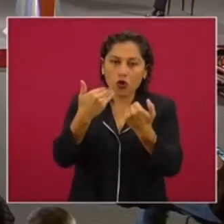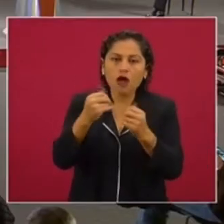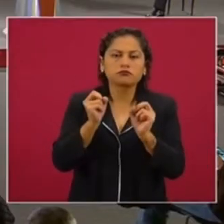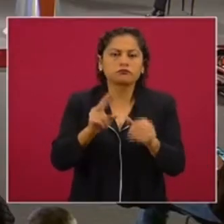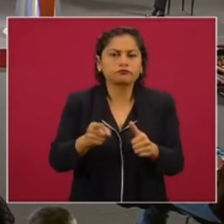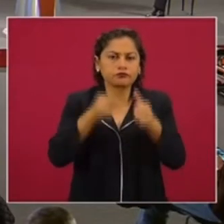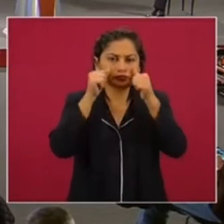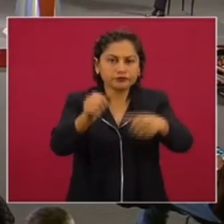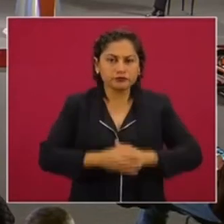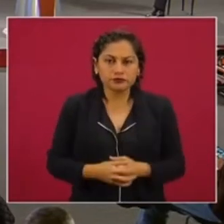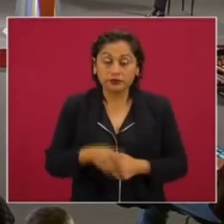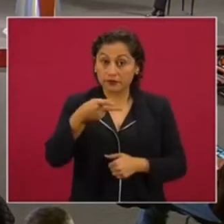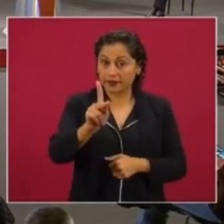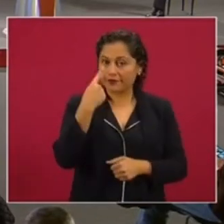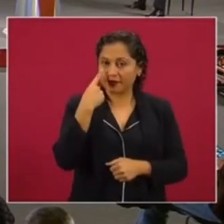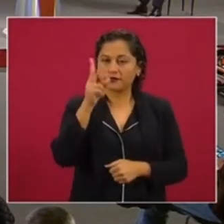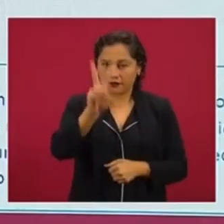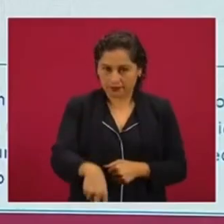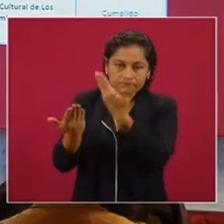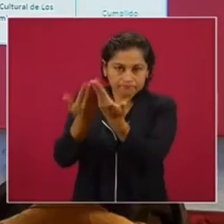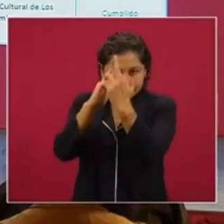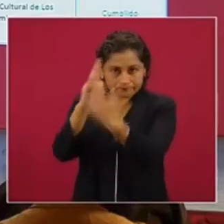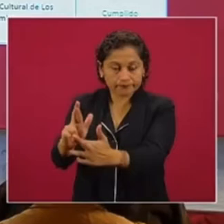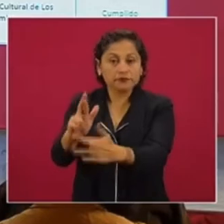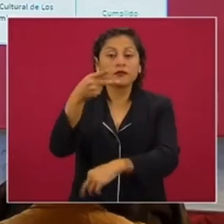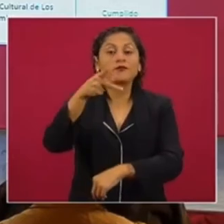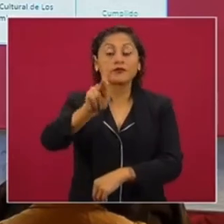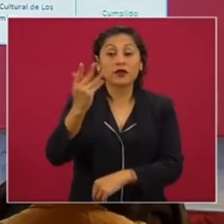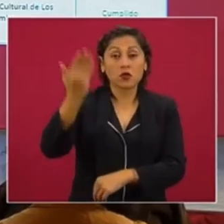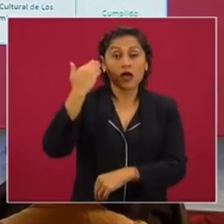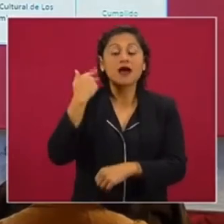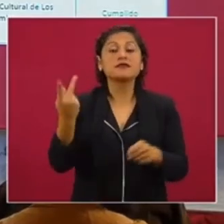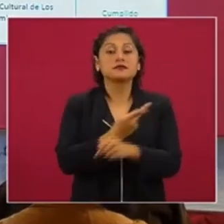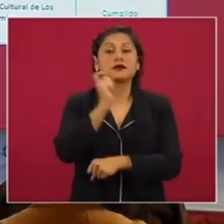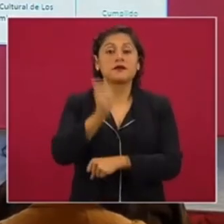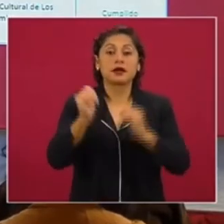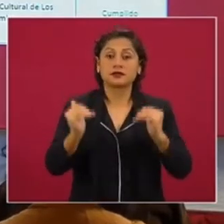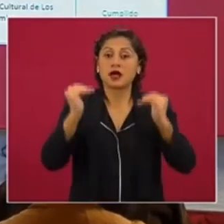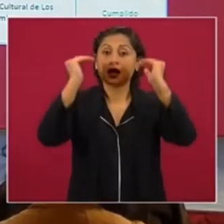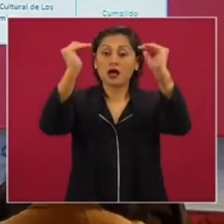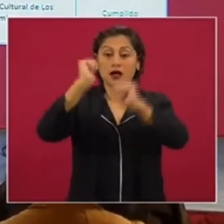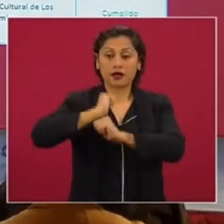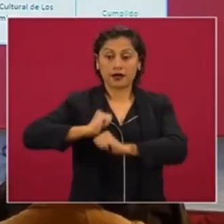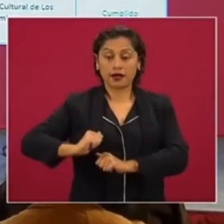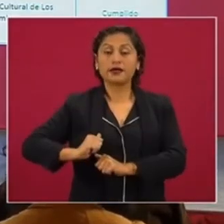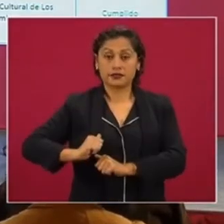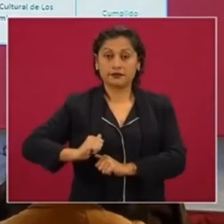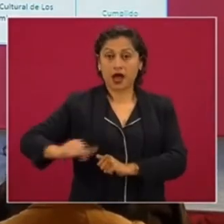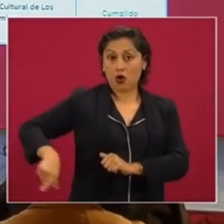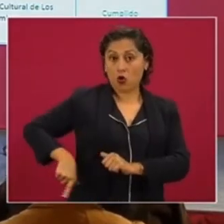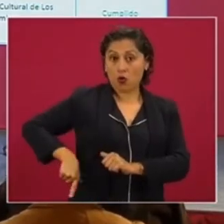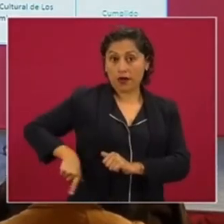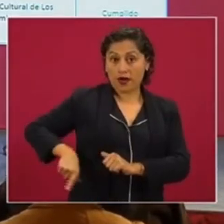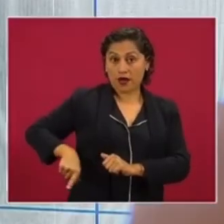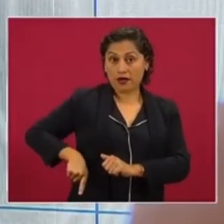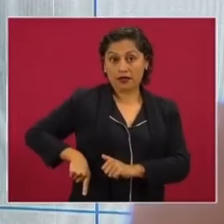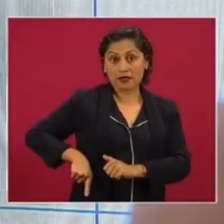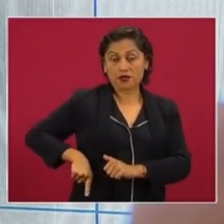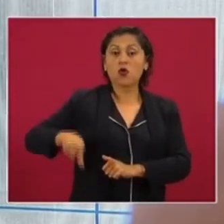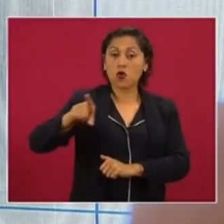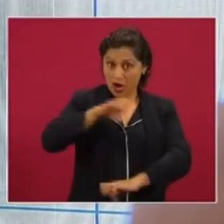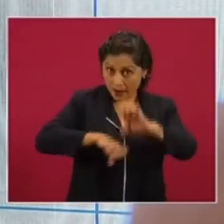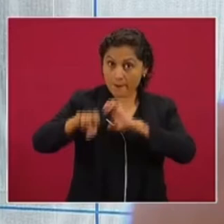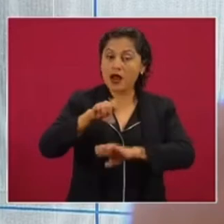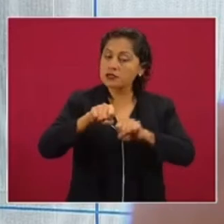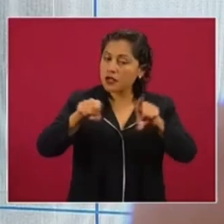Venían sobre todo empresas españolas. En una relación arriba, en donde participaban los gobiernos y empresas